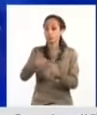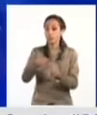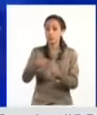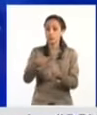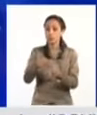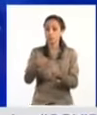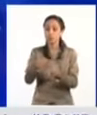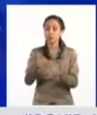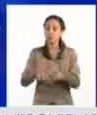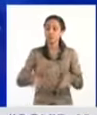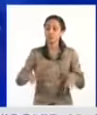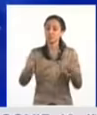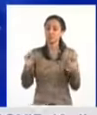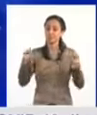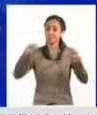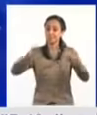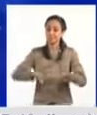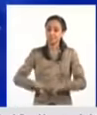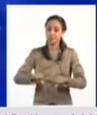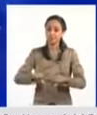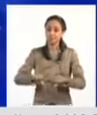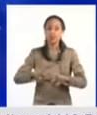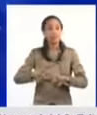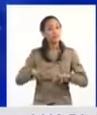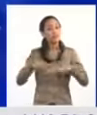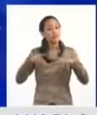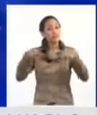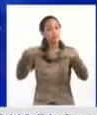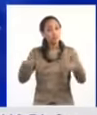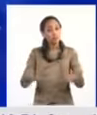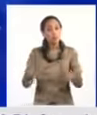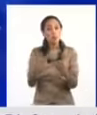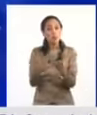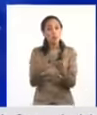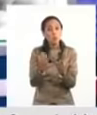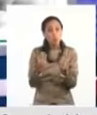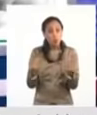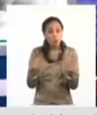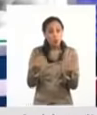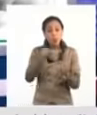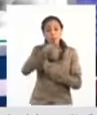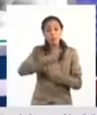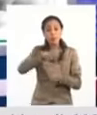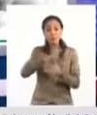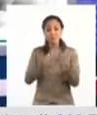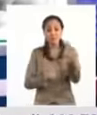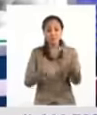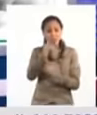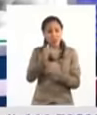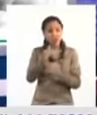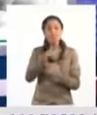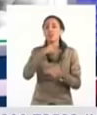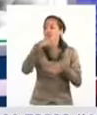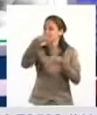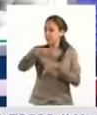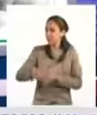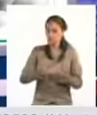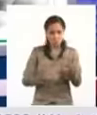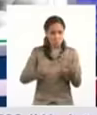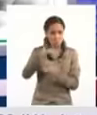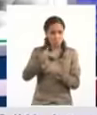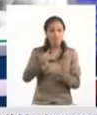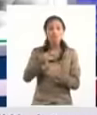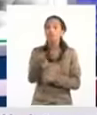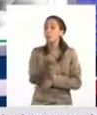epidemiológico en la nación. Otro día más de pico de contagios, del número de fallecidos, de casos activos, según